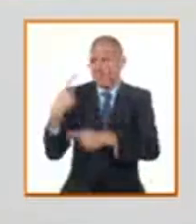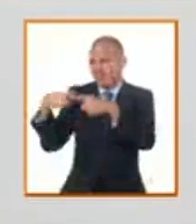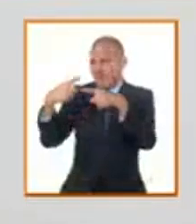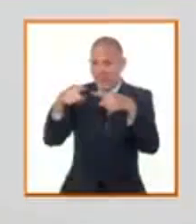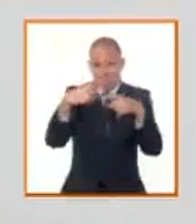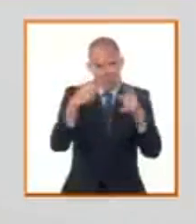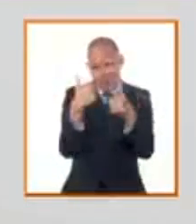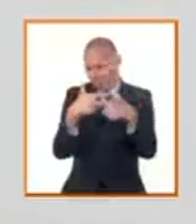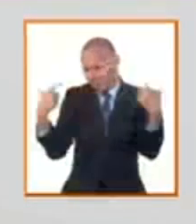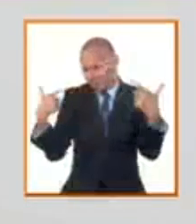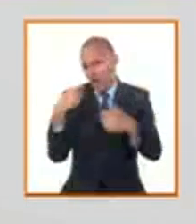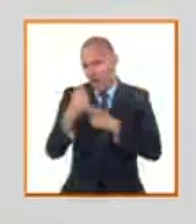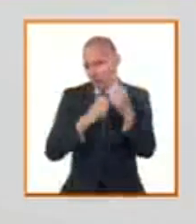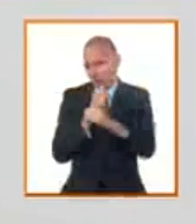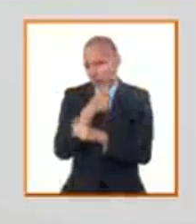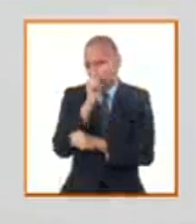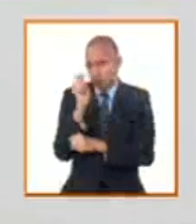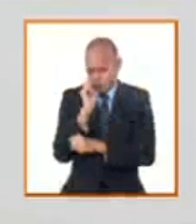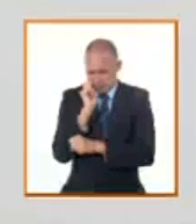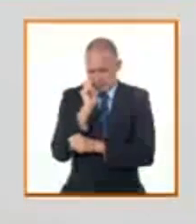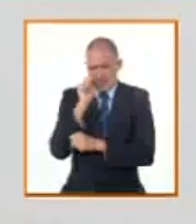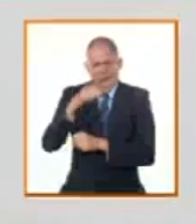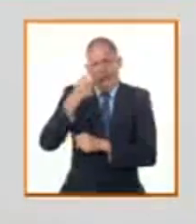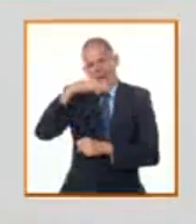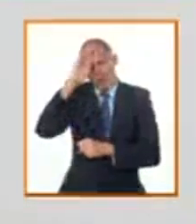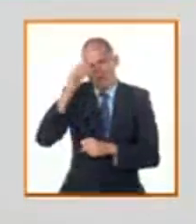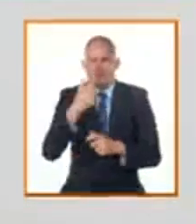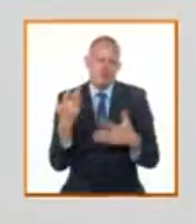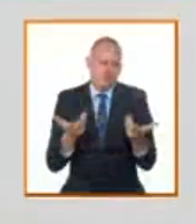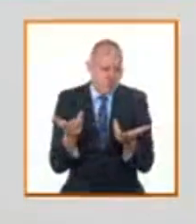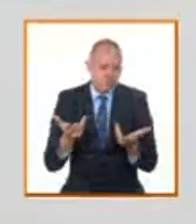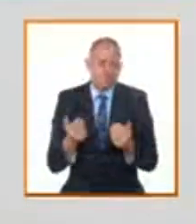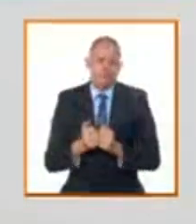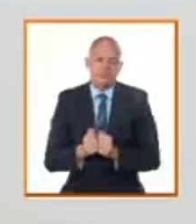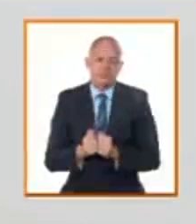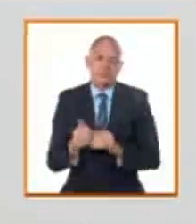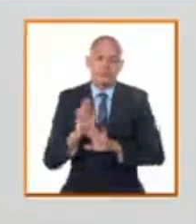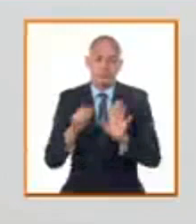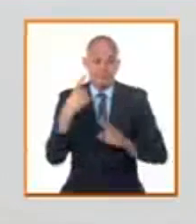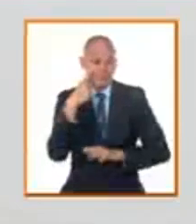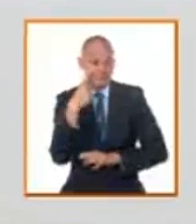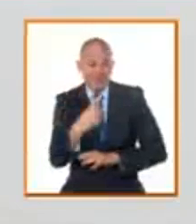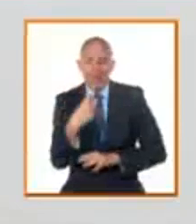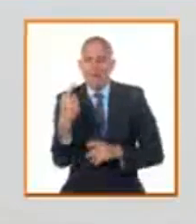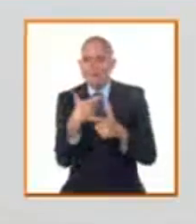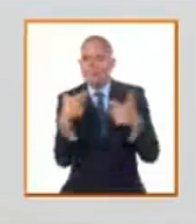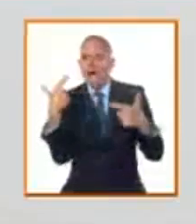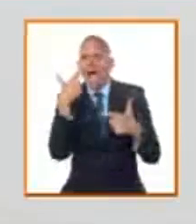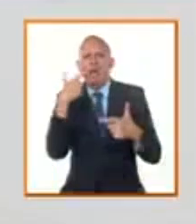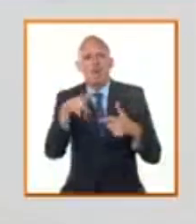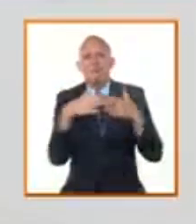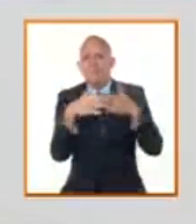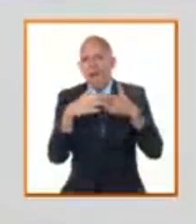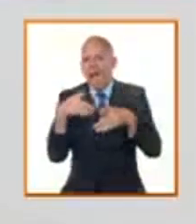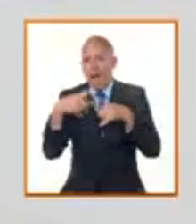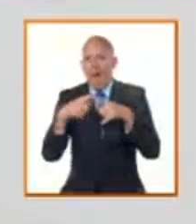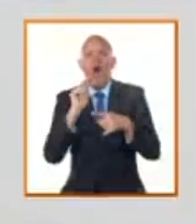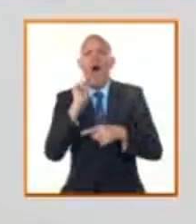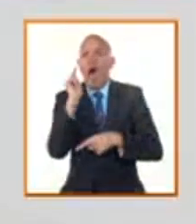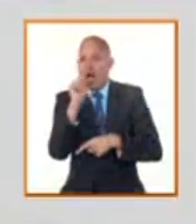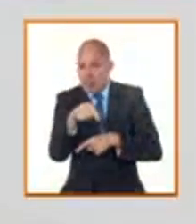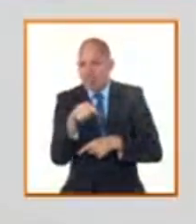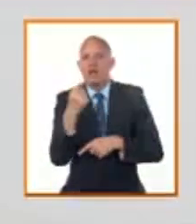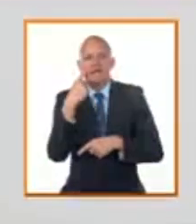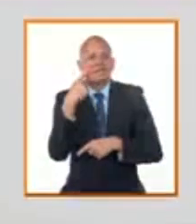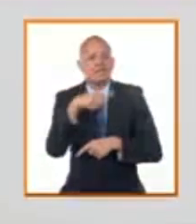de los recalos por nuestras costas a partir de la intensa operatoria de los traficantes internacionales de lograr trasladar la droga